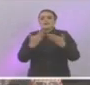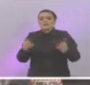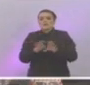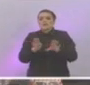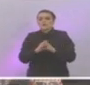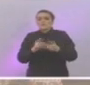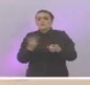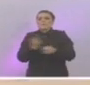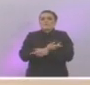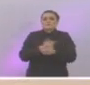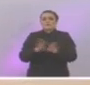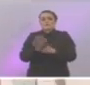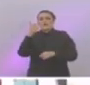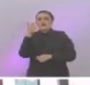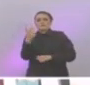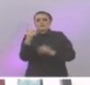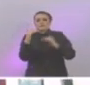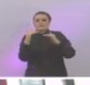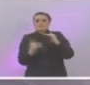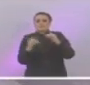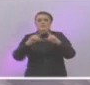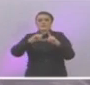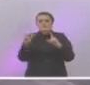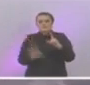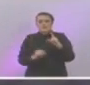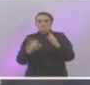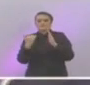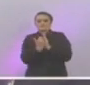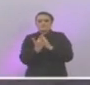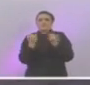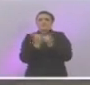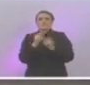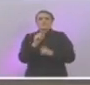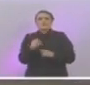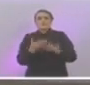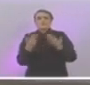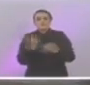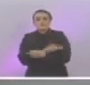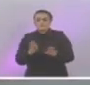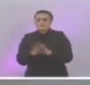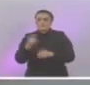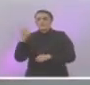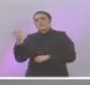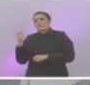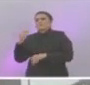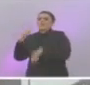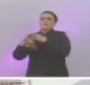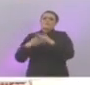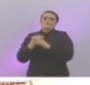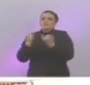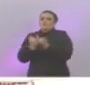de desaceleración económica a nivel nacional que recoge también efectos de la economía mundial.